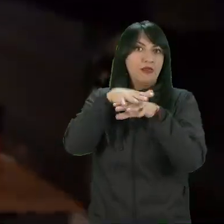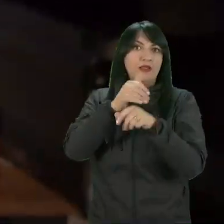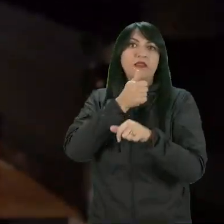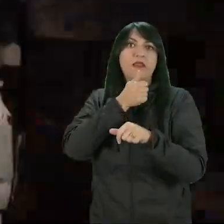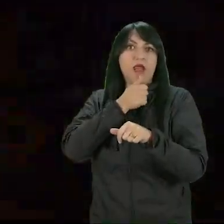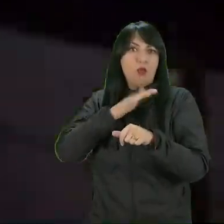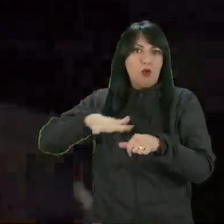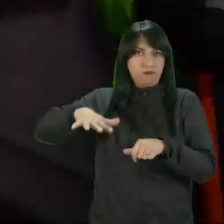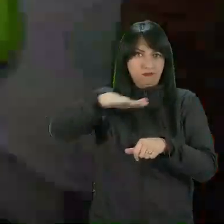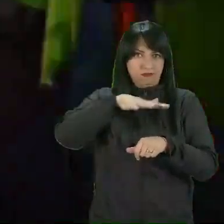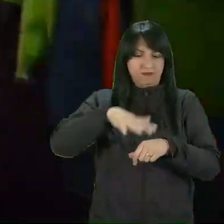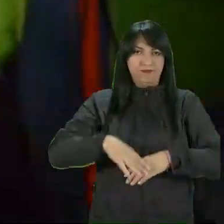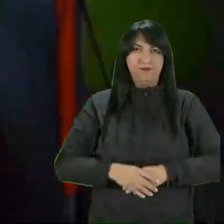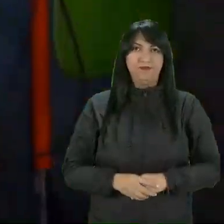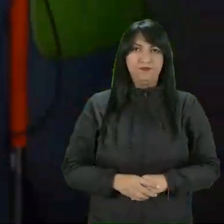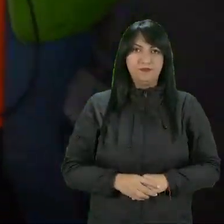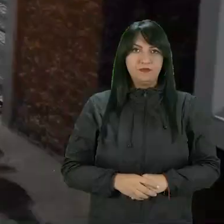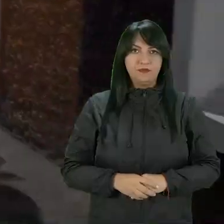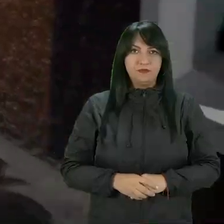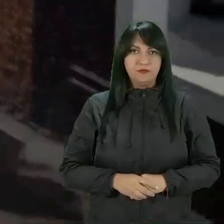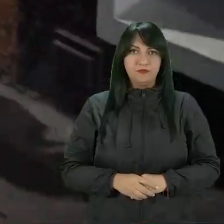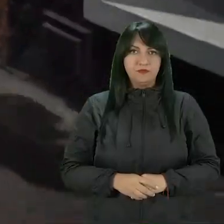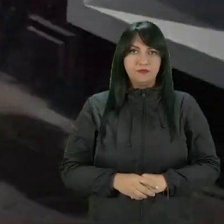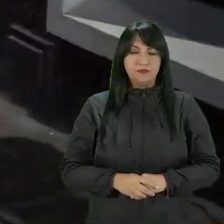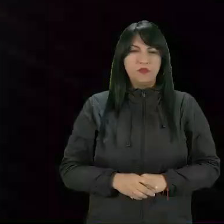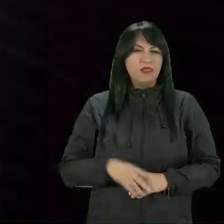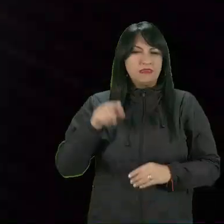a nuestras redes de acueducto